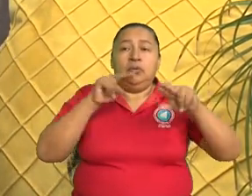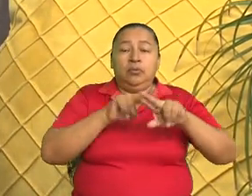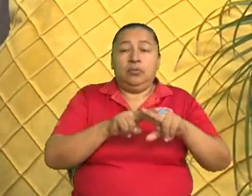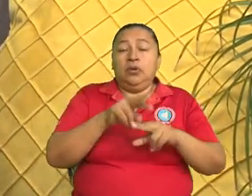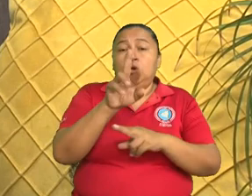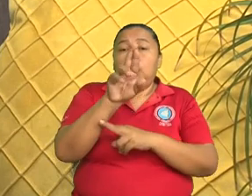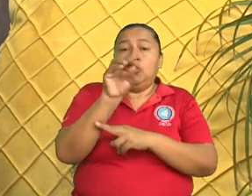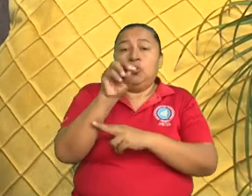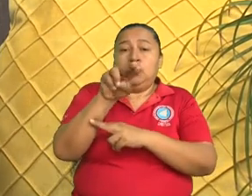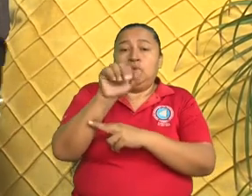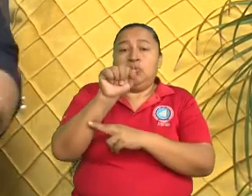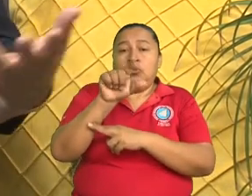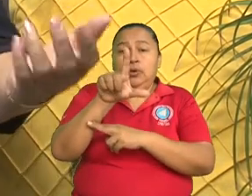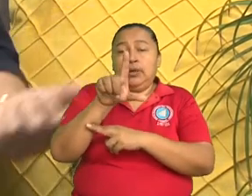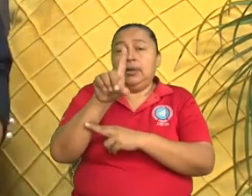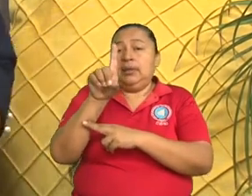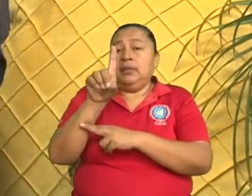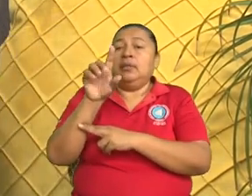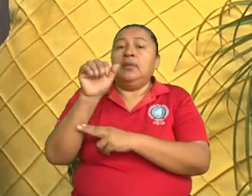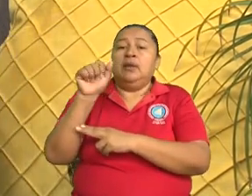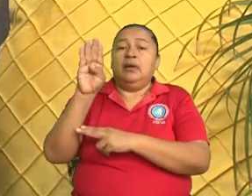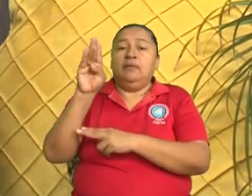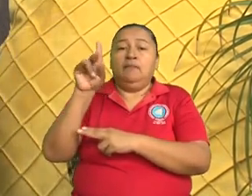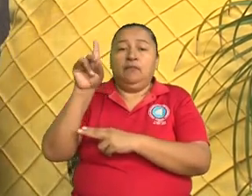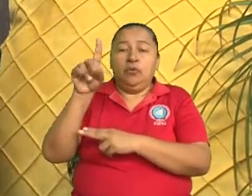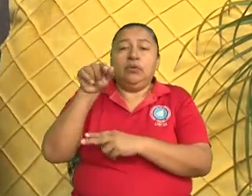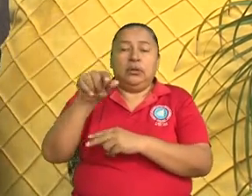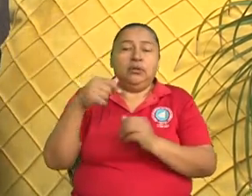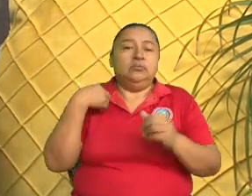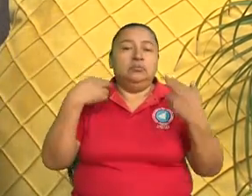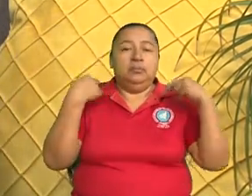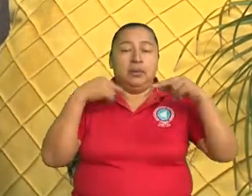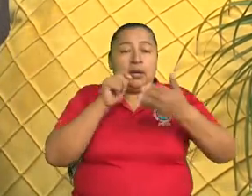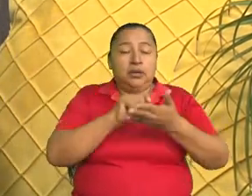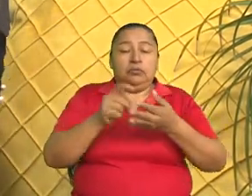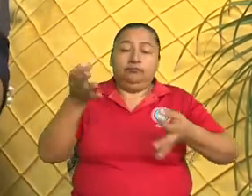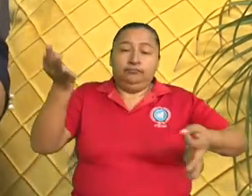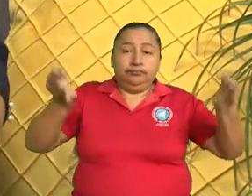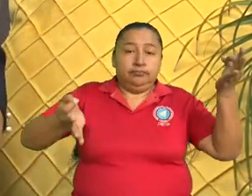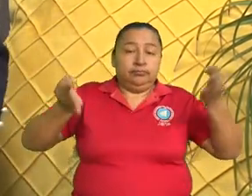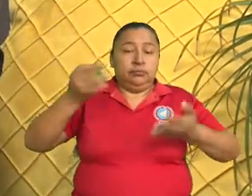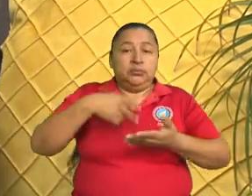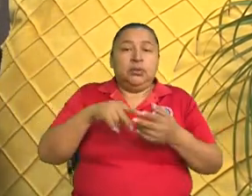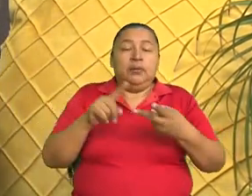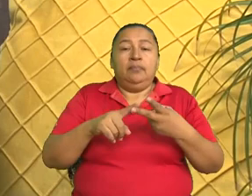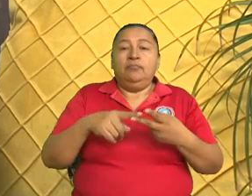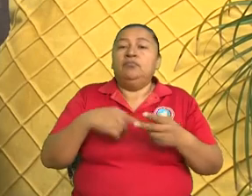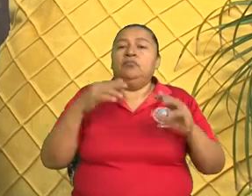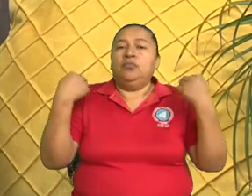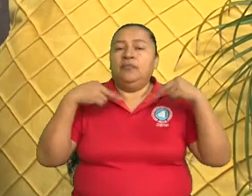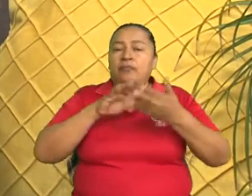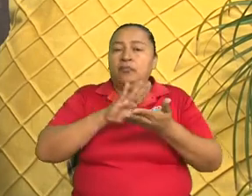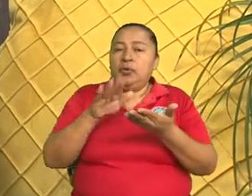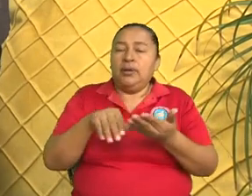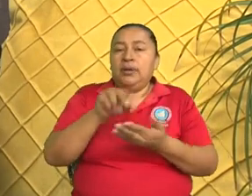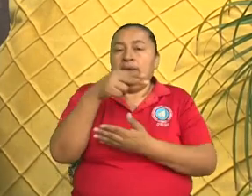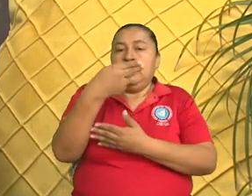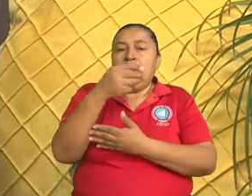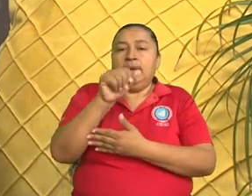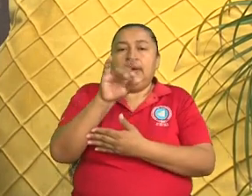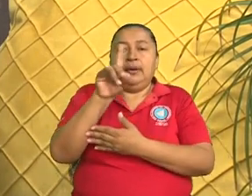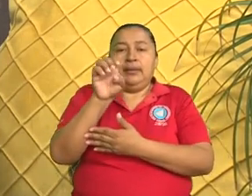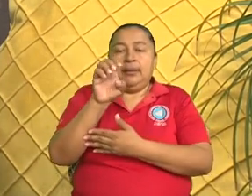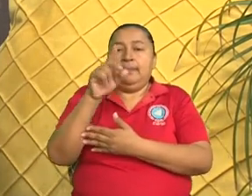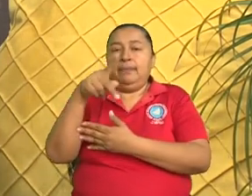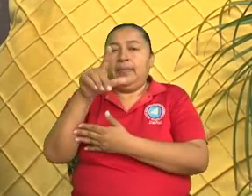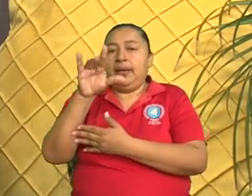Ronald Abud, por ejemplo, que es un maestro en el tema de la danza folclórica, la profesora Ide Palacio, compañeros del